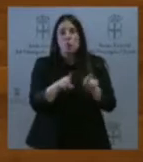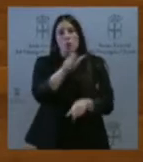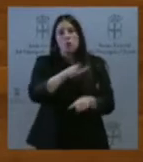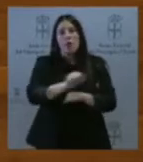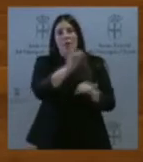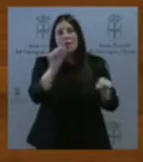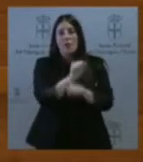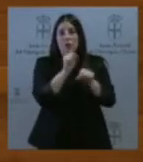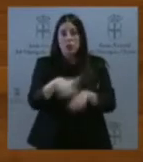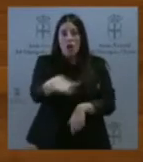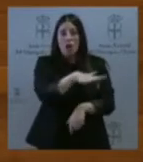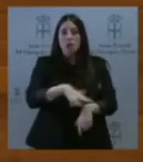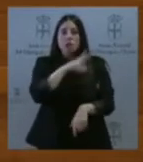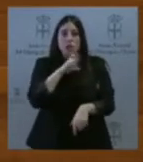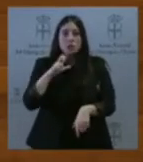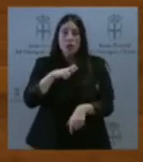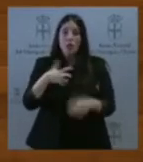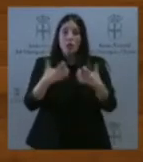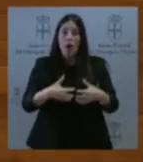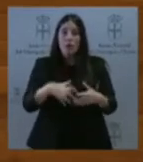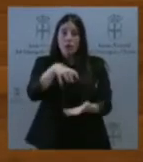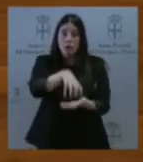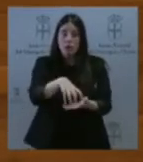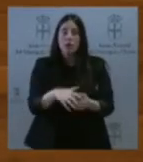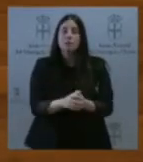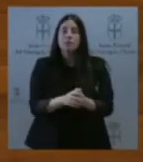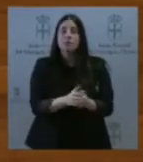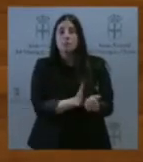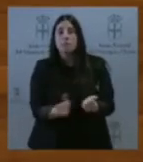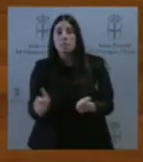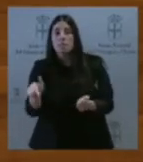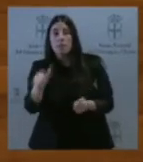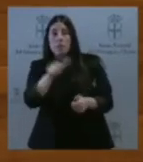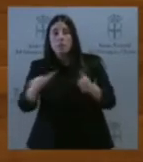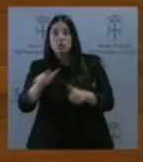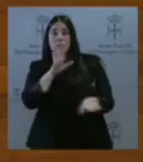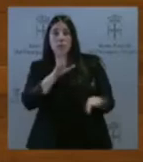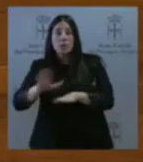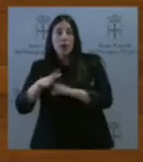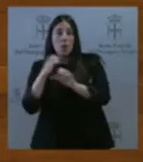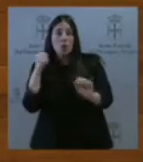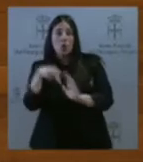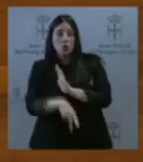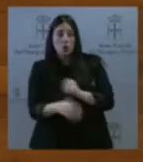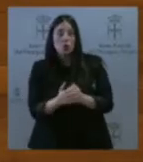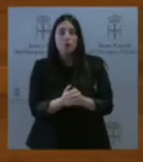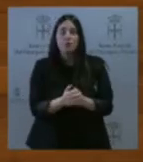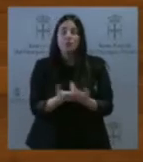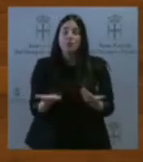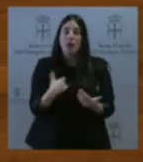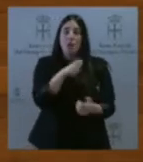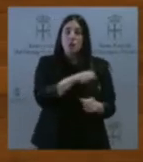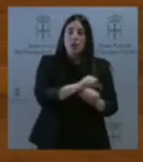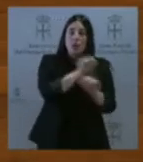fábrica y por el otro hallamos partidarios del protocolo, veremos que entre los defensores hay arquitectos, urbanistas,